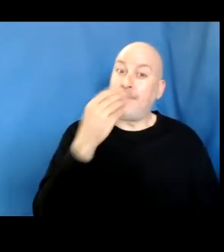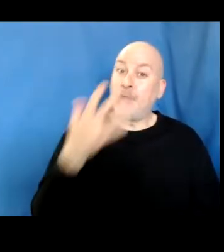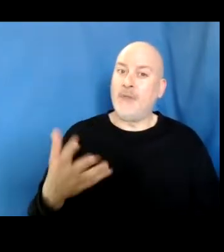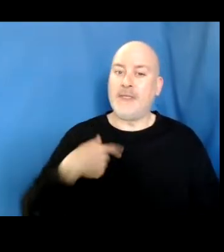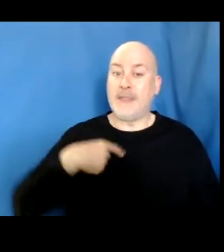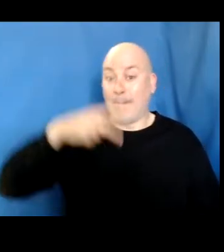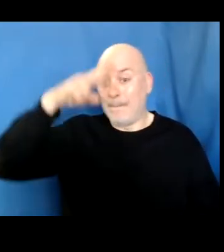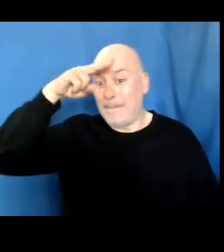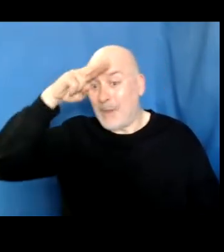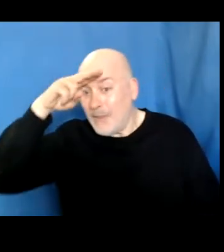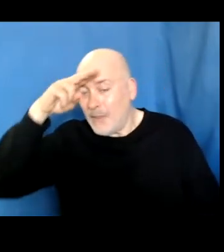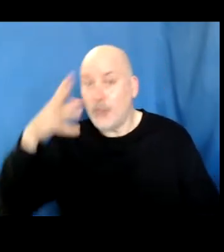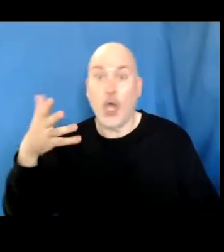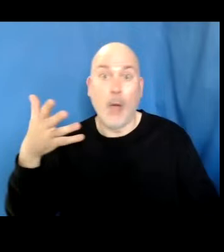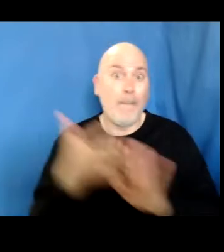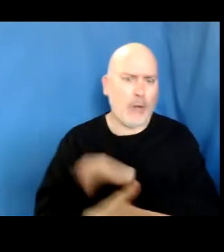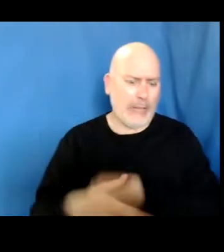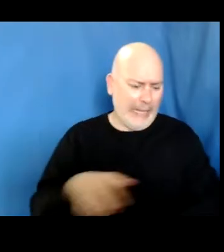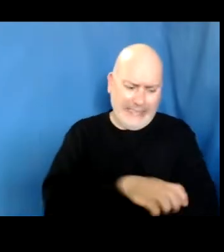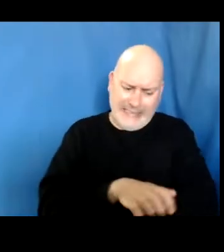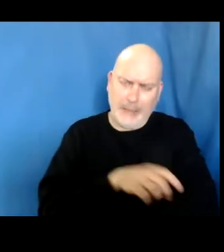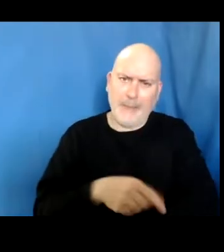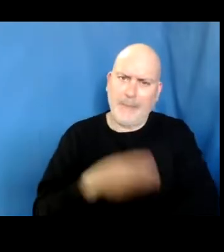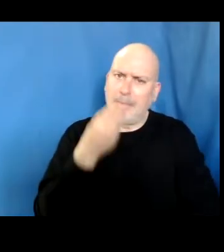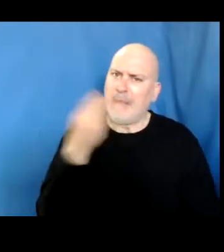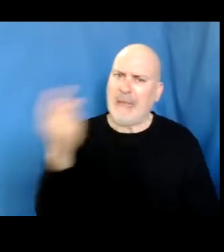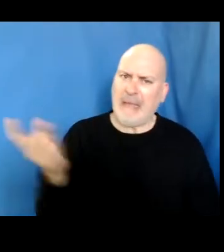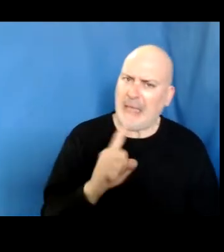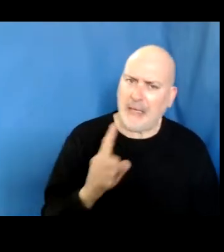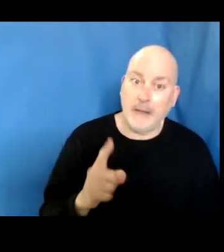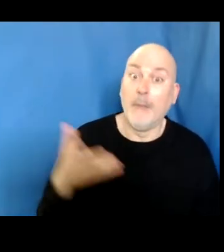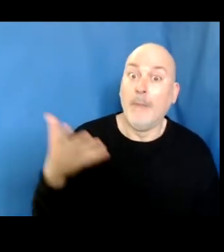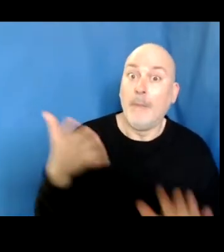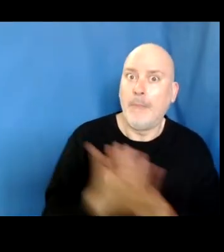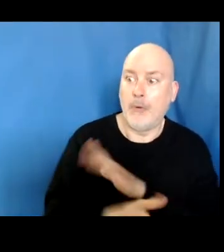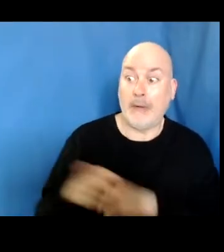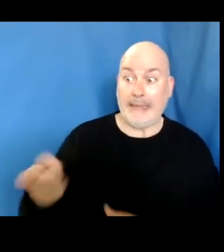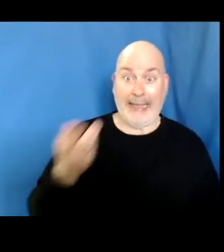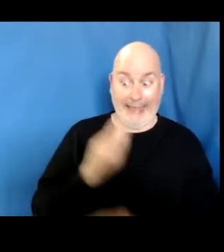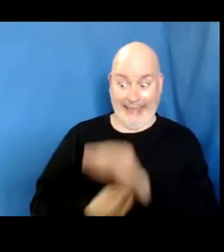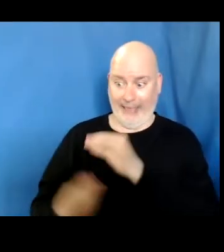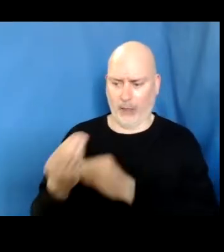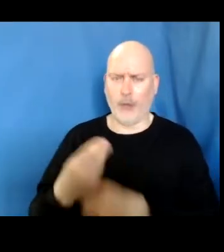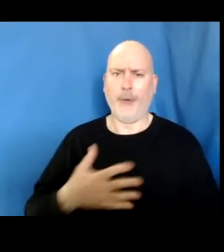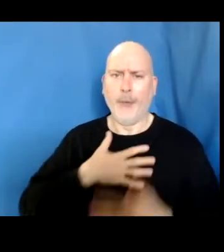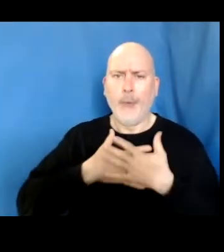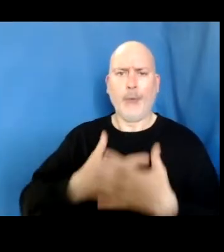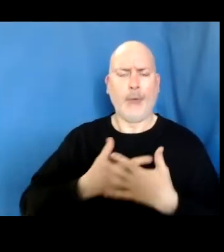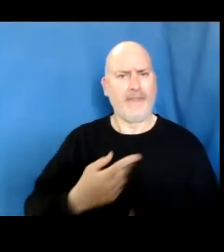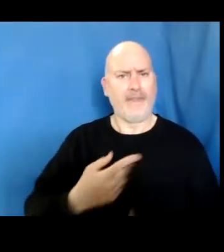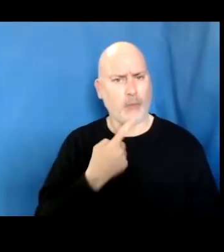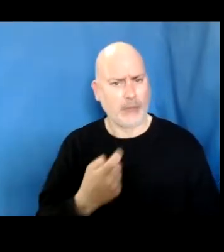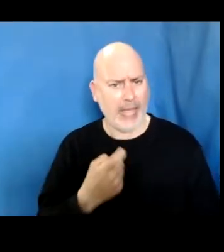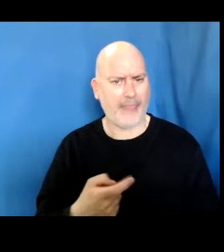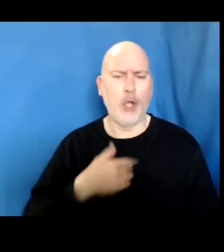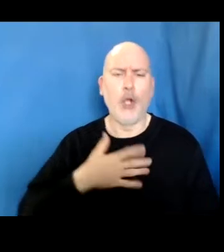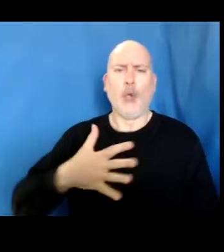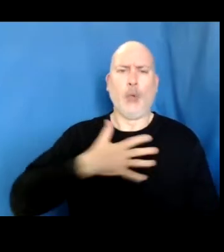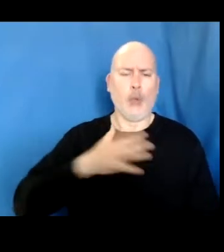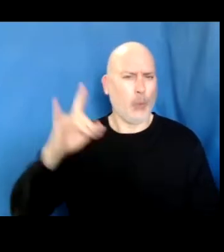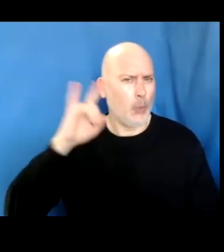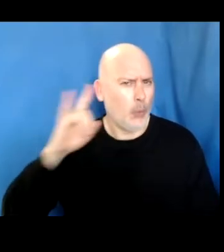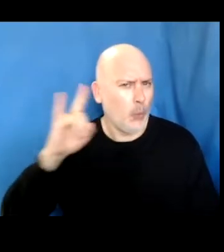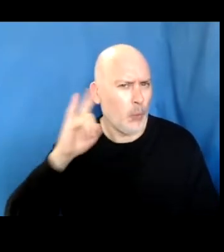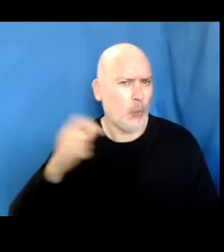preocuparnos porque esta urticaria no va bien? Si el niño respira con dificultad, tiene un ruido respiratorio o está más ronco de lo